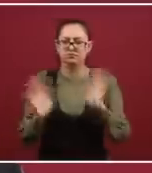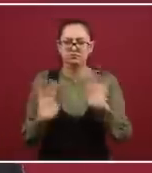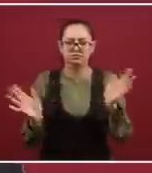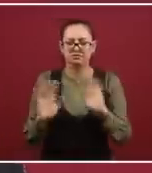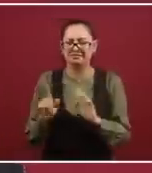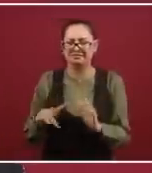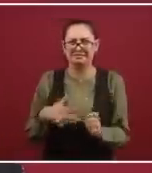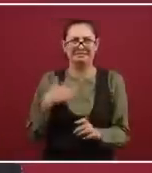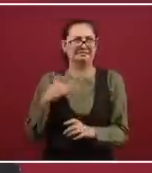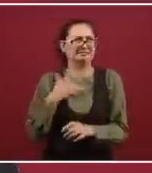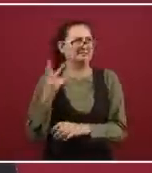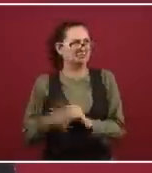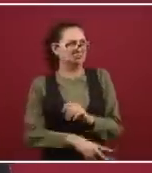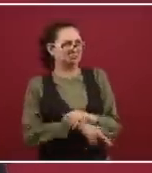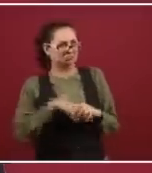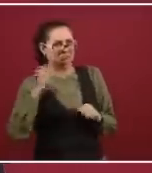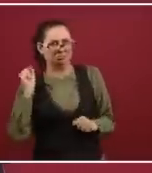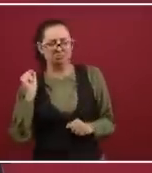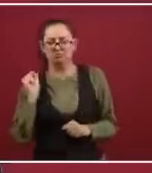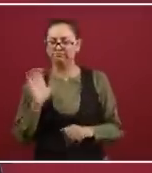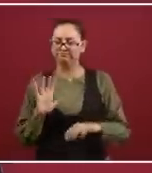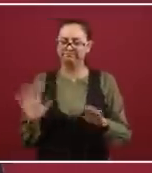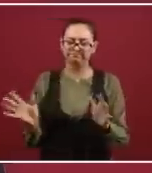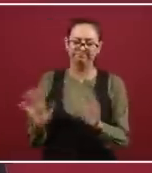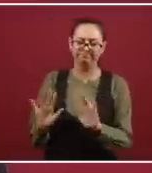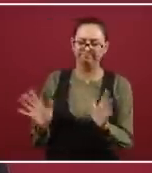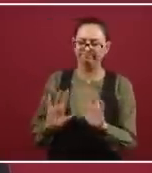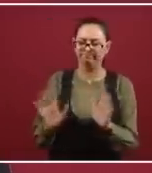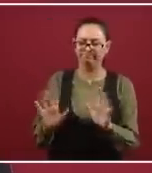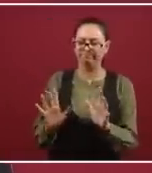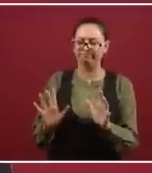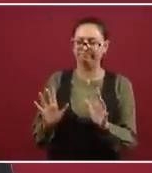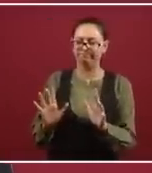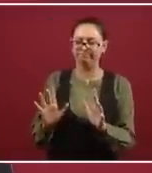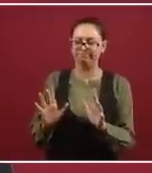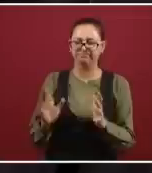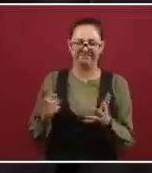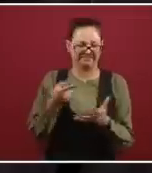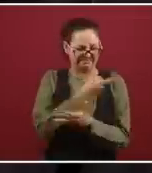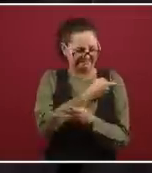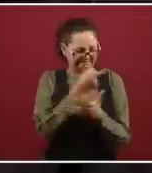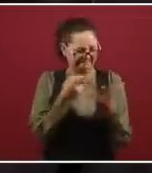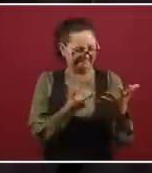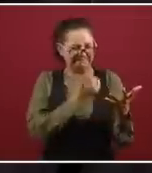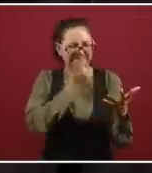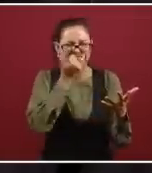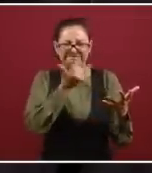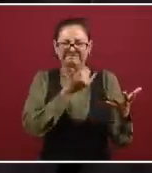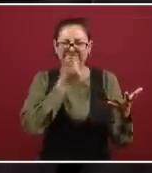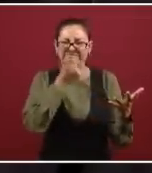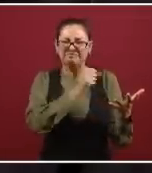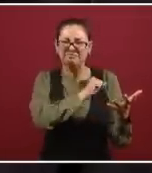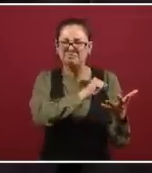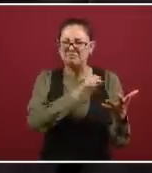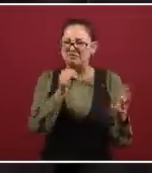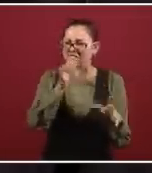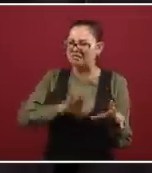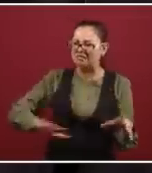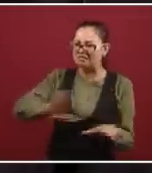vacíos, para que no tomen el camino de las conductas